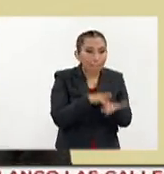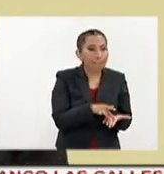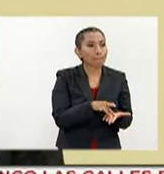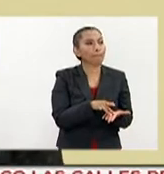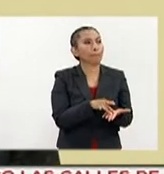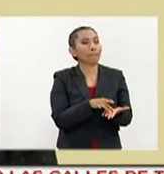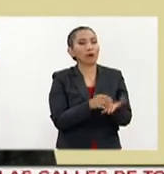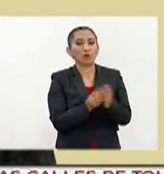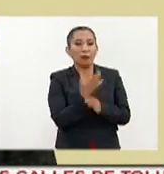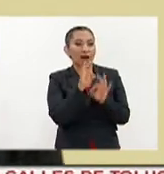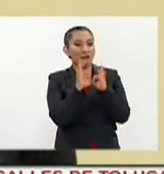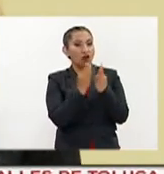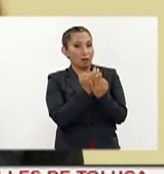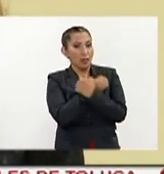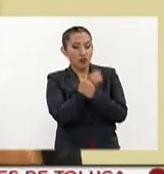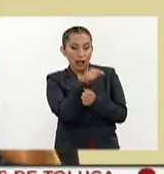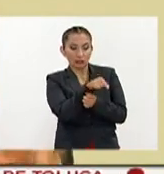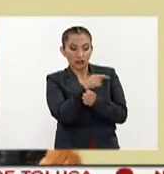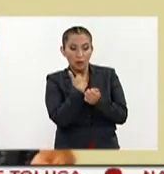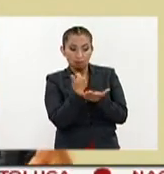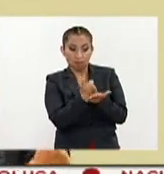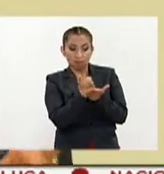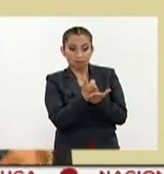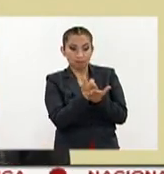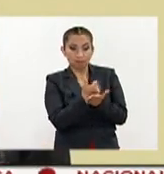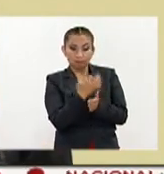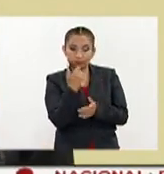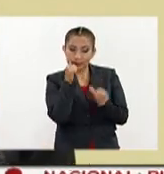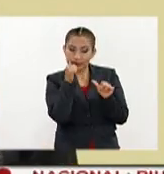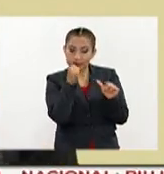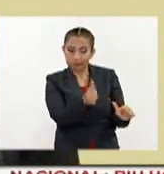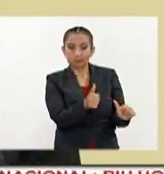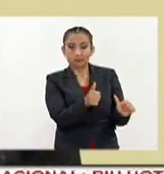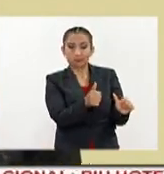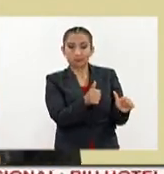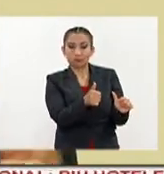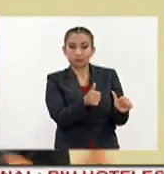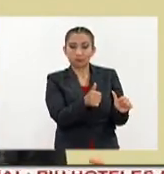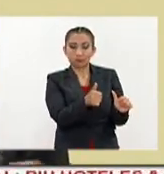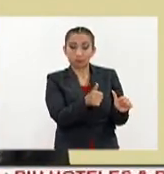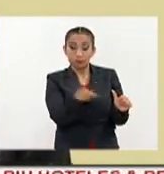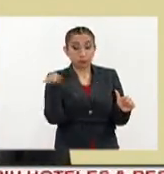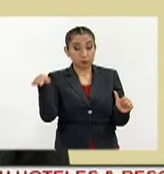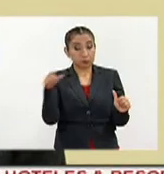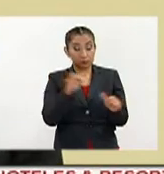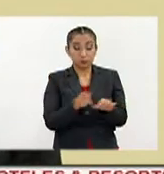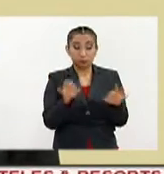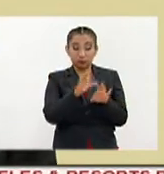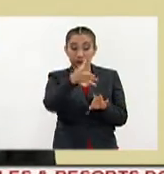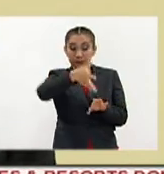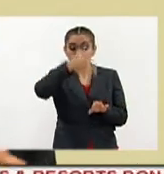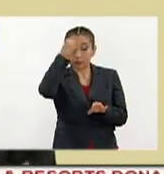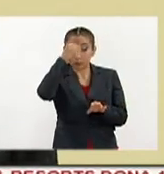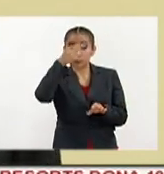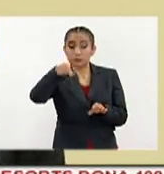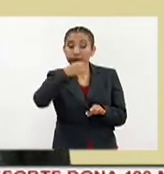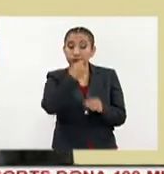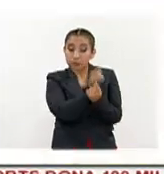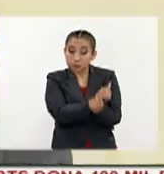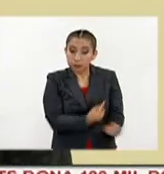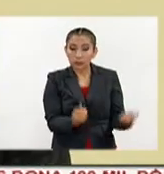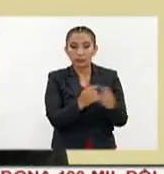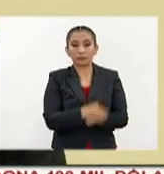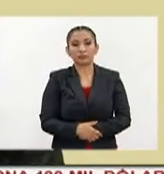este nuevo modelo educativo en donde estamos poniendo la importancia en el aprendizaje de los